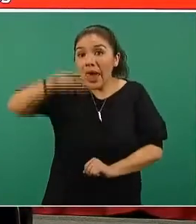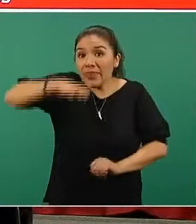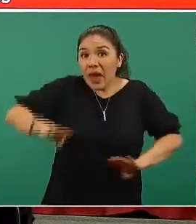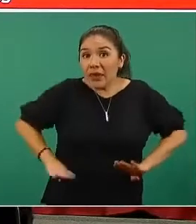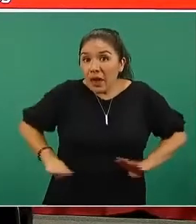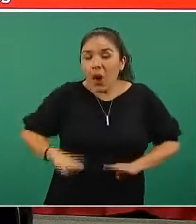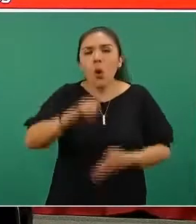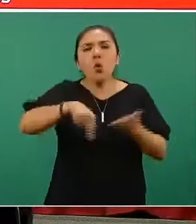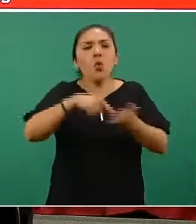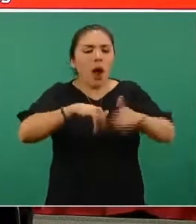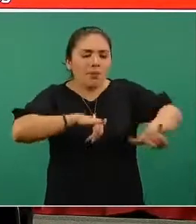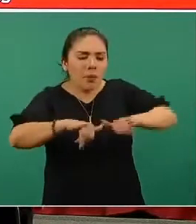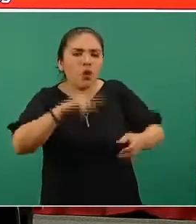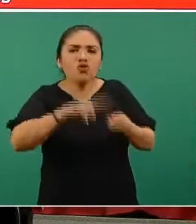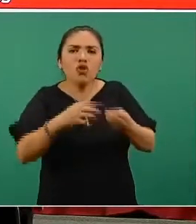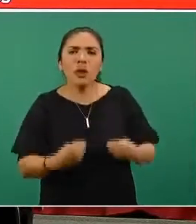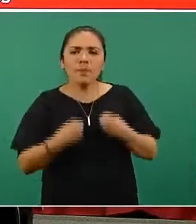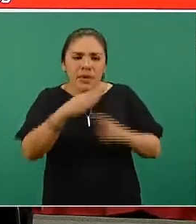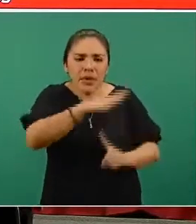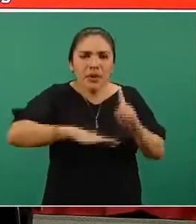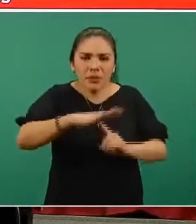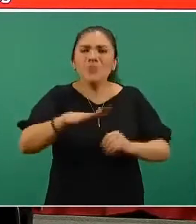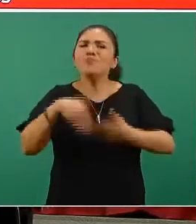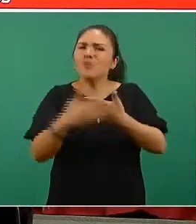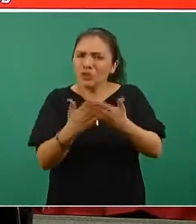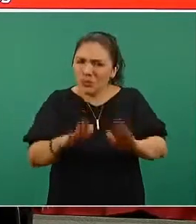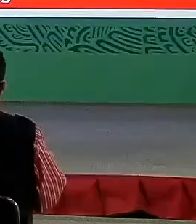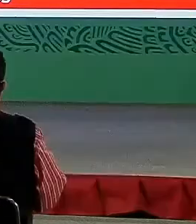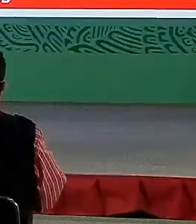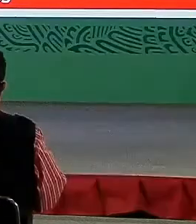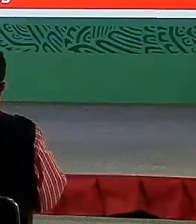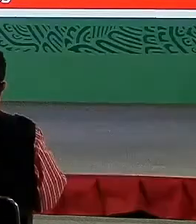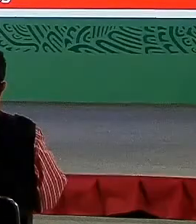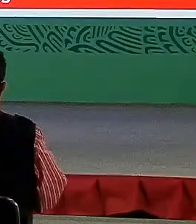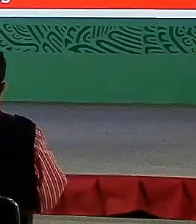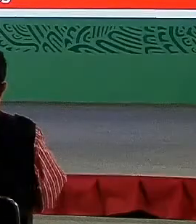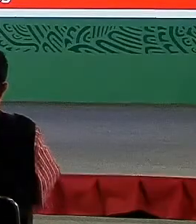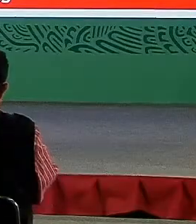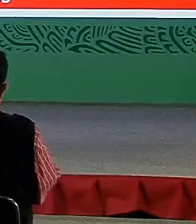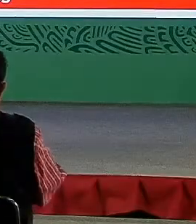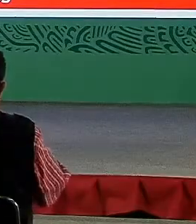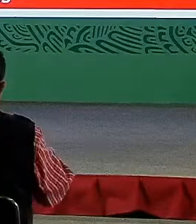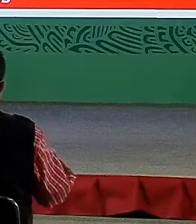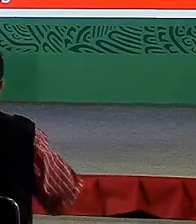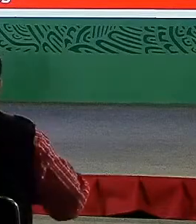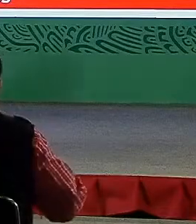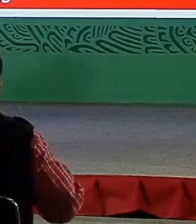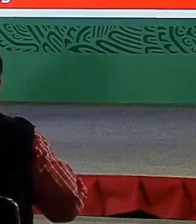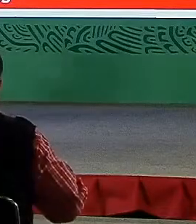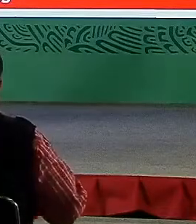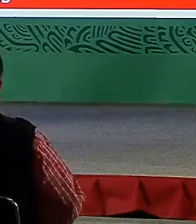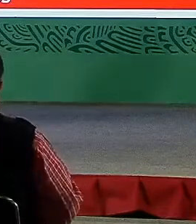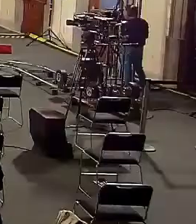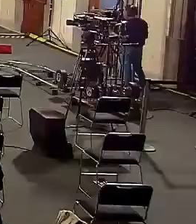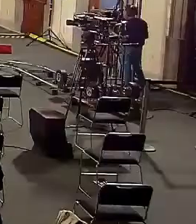en ubicación geográfica porque va a llegar. Tenemos que seguir manteniendo todas las